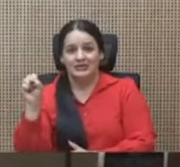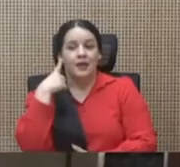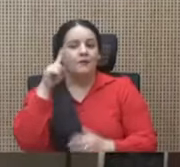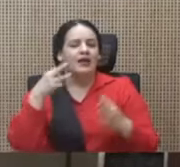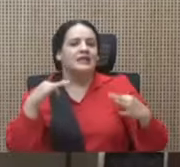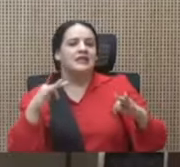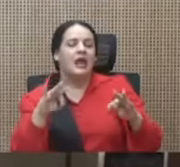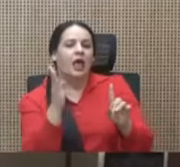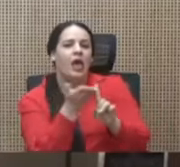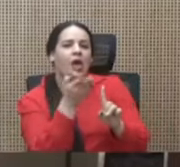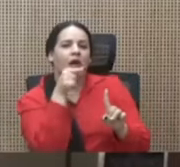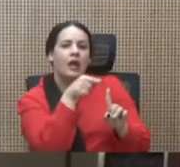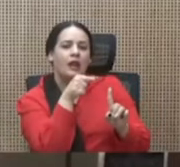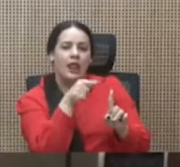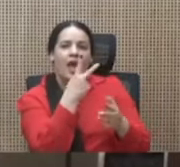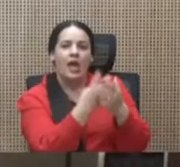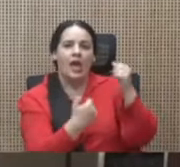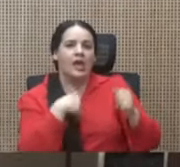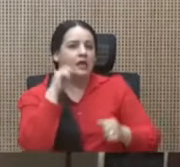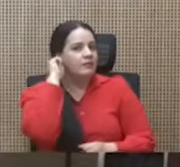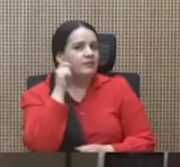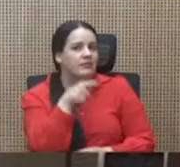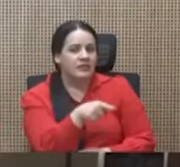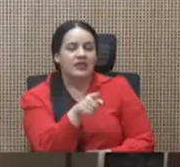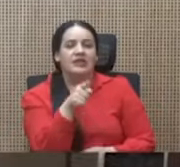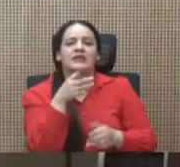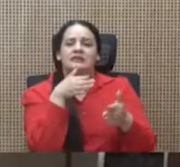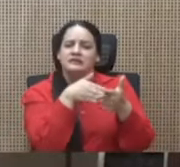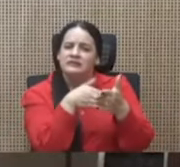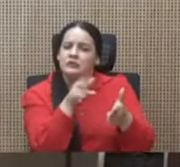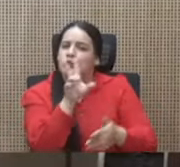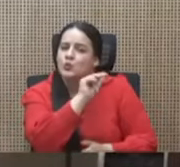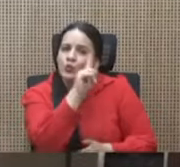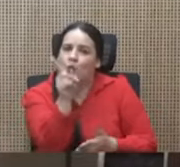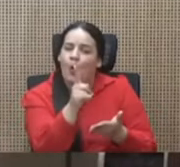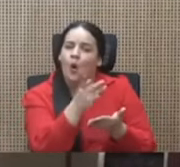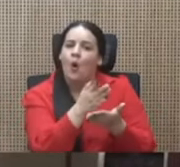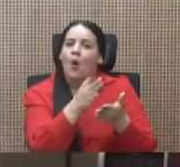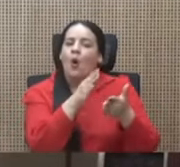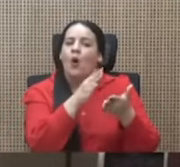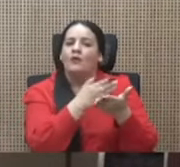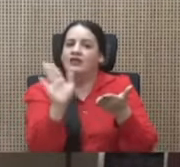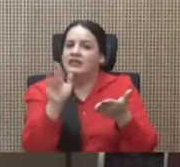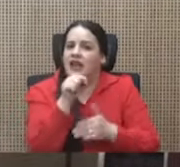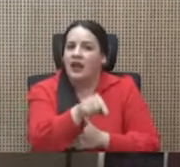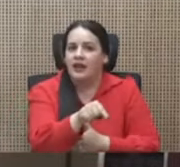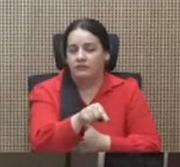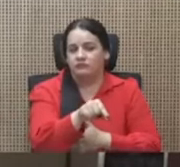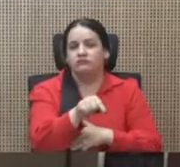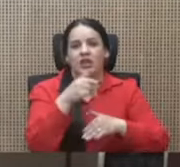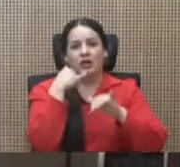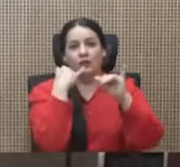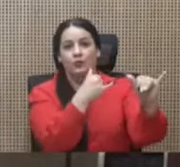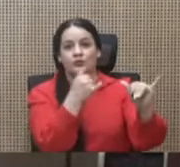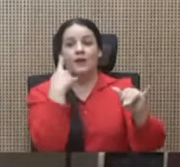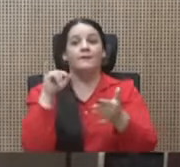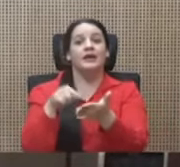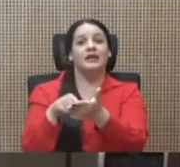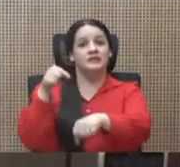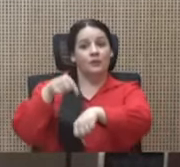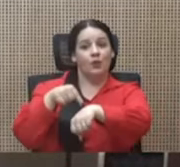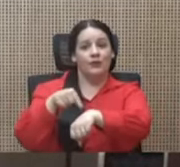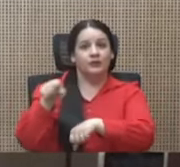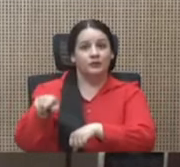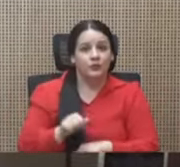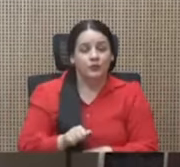del exjugador y para insistirle que no retirara la denuncia parecía entonces o parece entonces que su afán